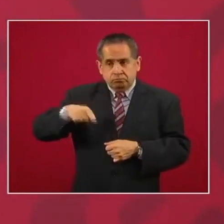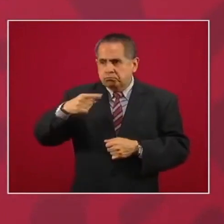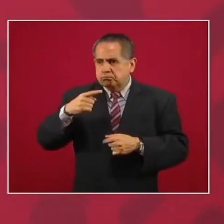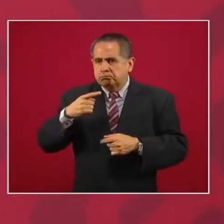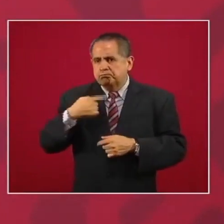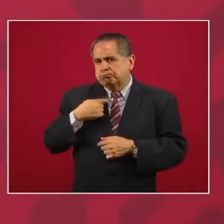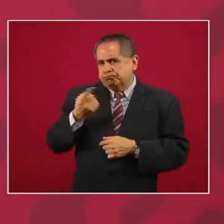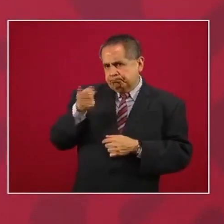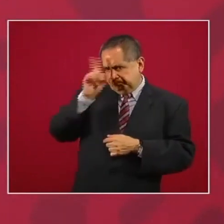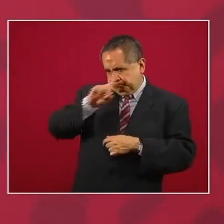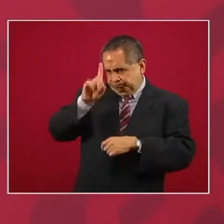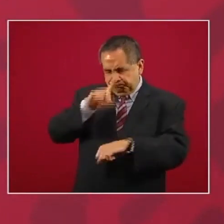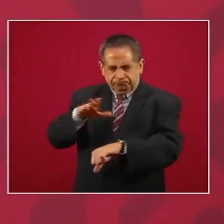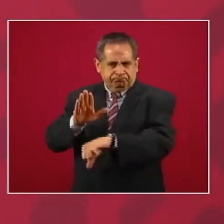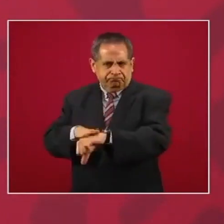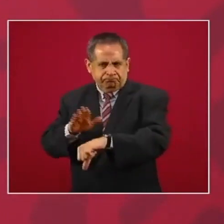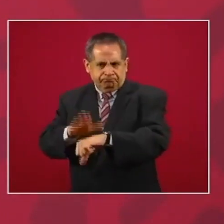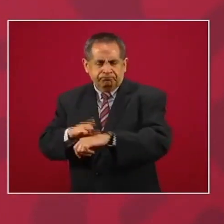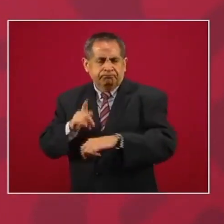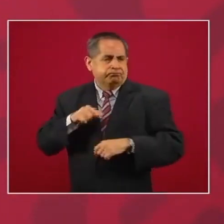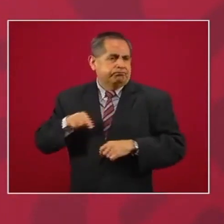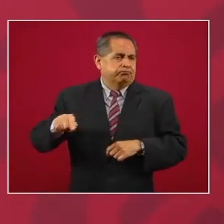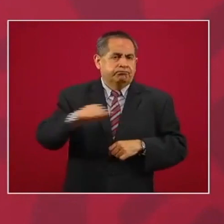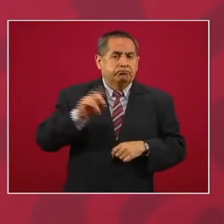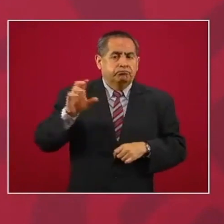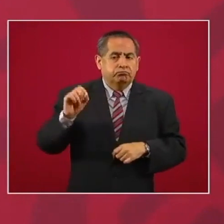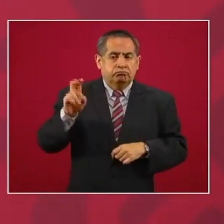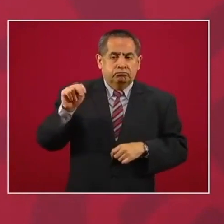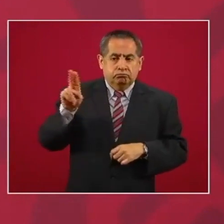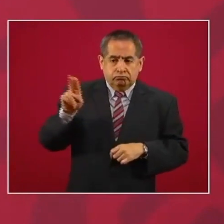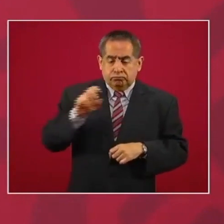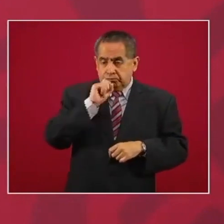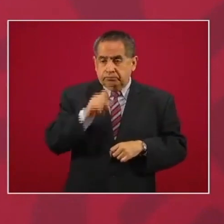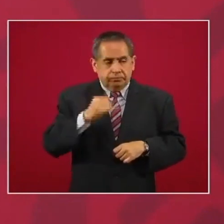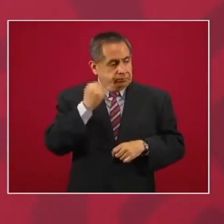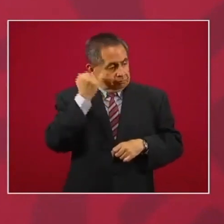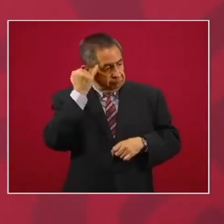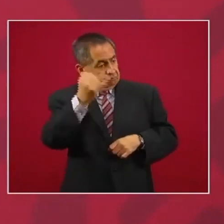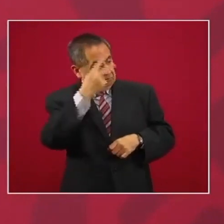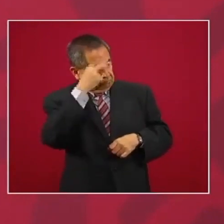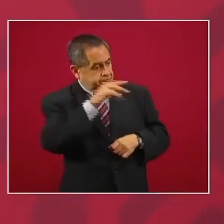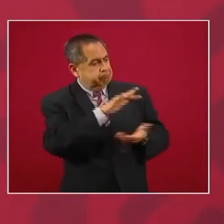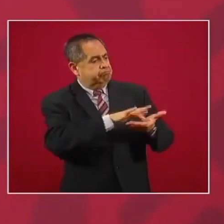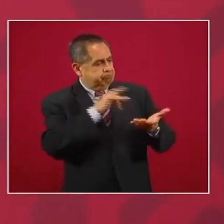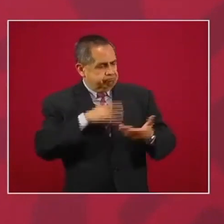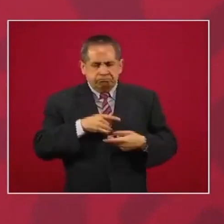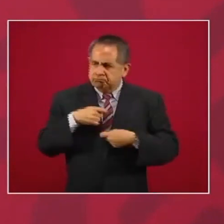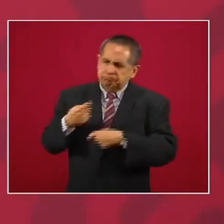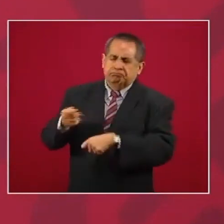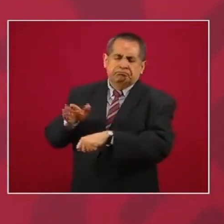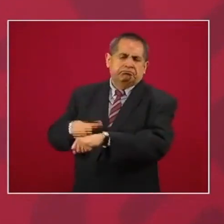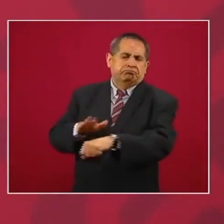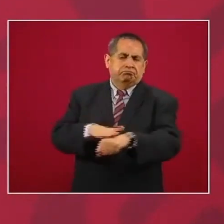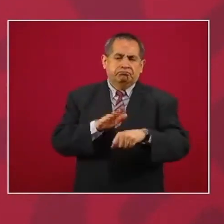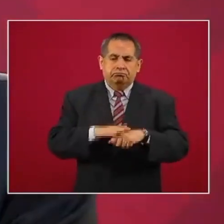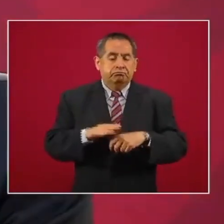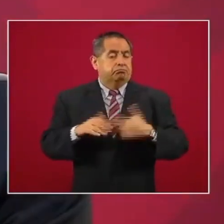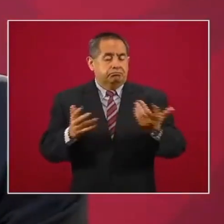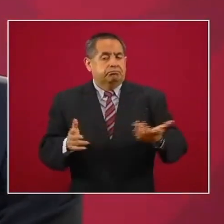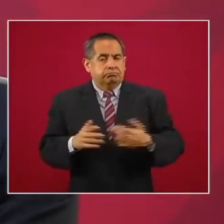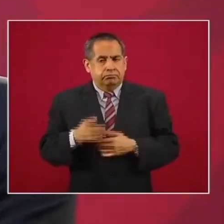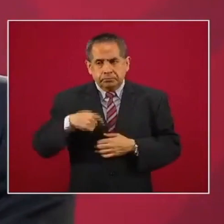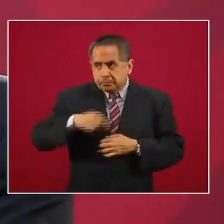vídeos que se ha hablado donde podría aparecer emilio lozoya entregando entregando dinero a legisladores para votar en un